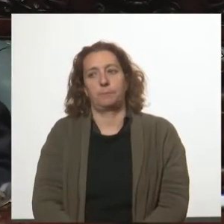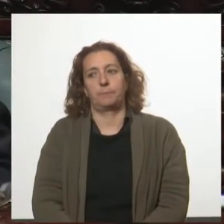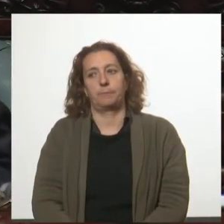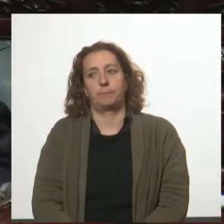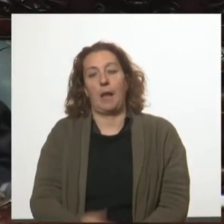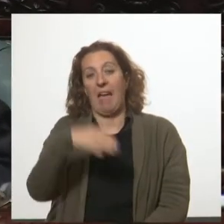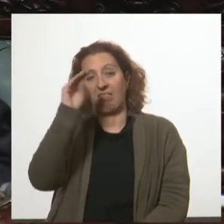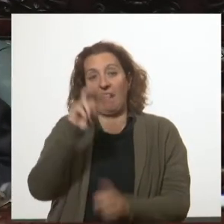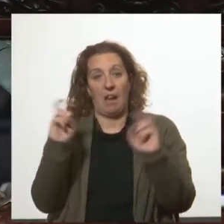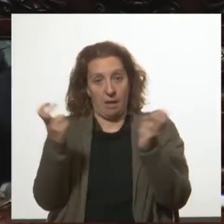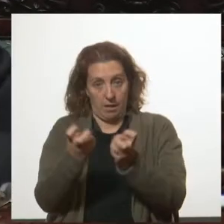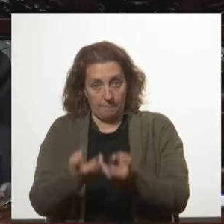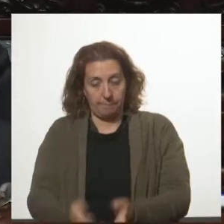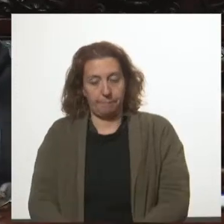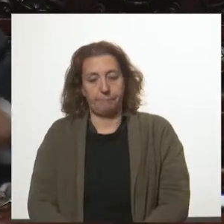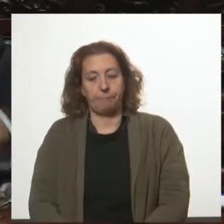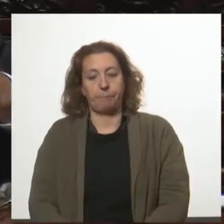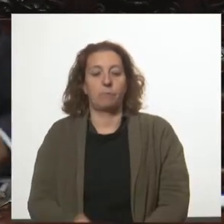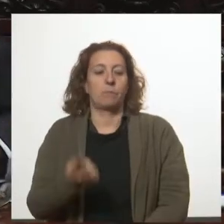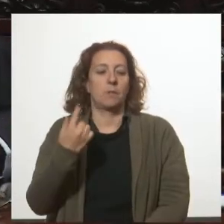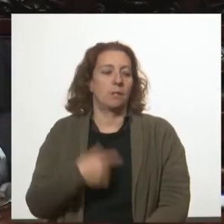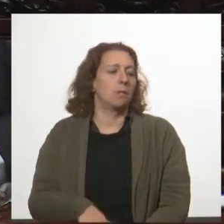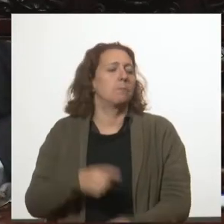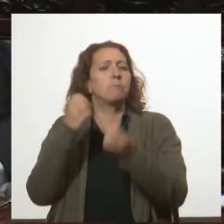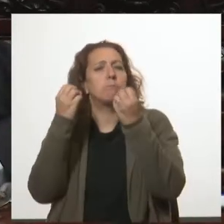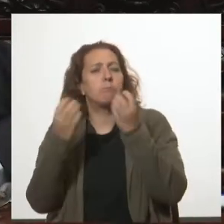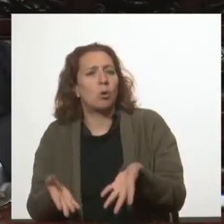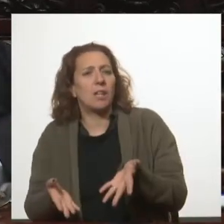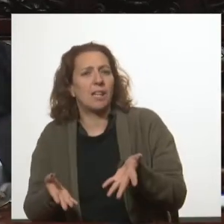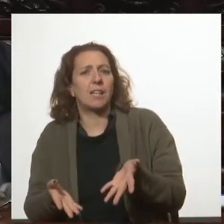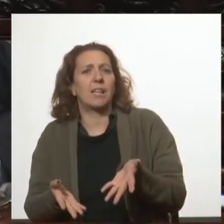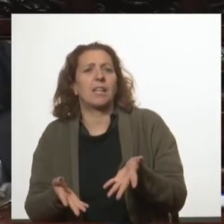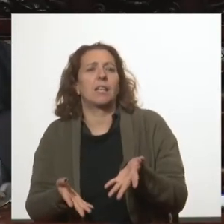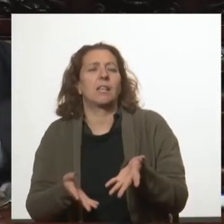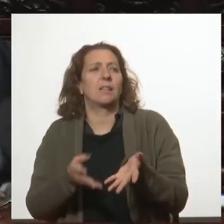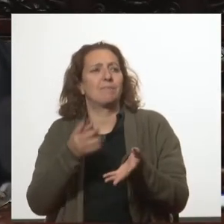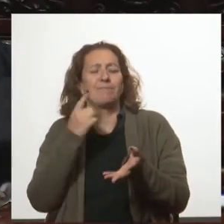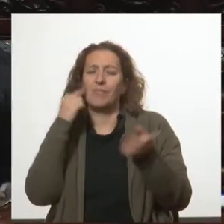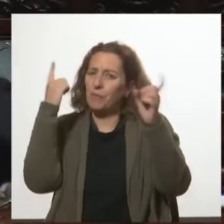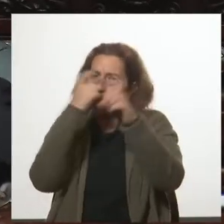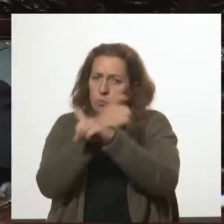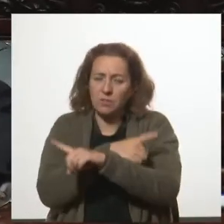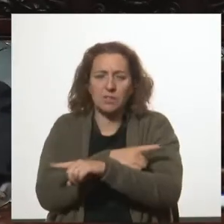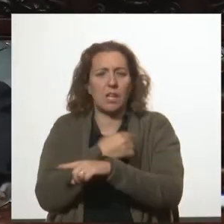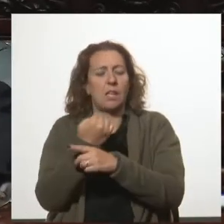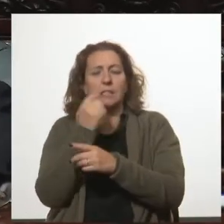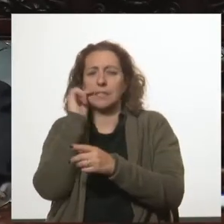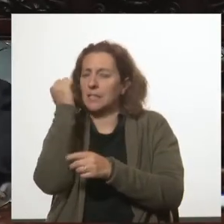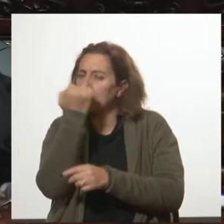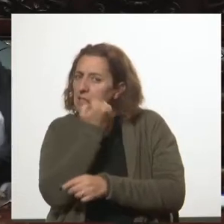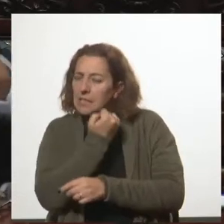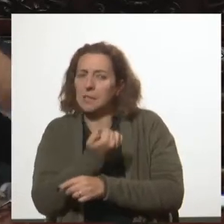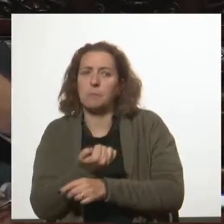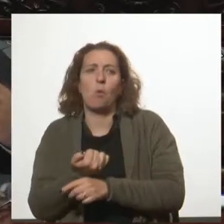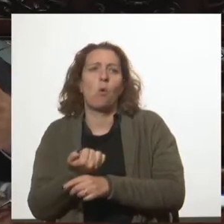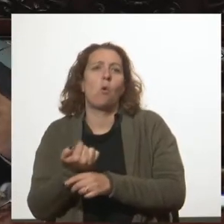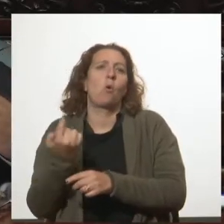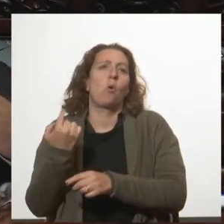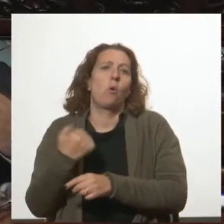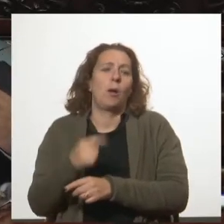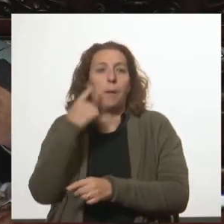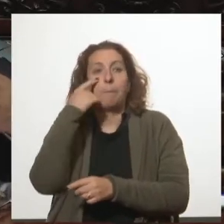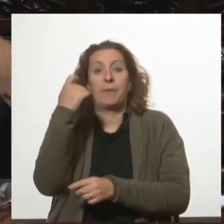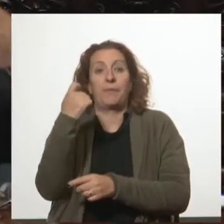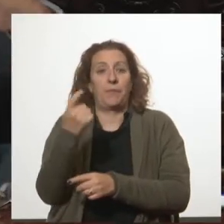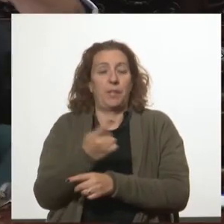la arena y por qué se generaron esta comisión de dificultades en todo el secretismo que estaba previsto